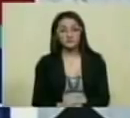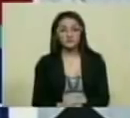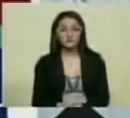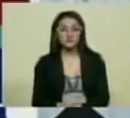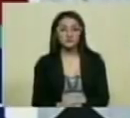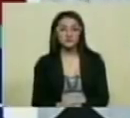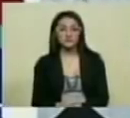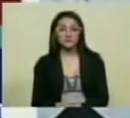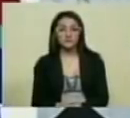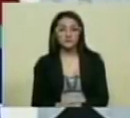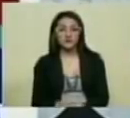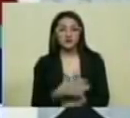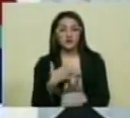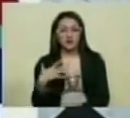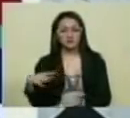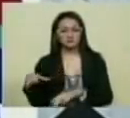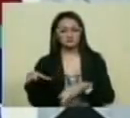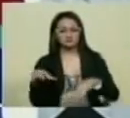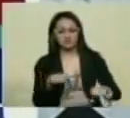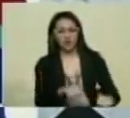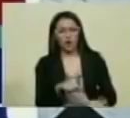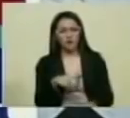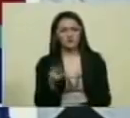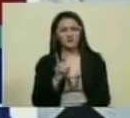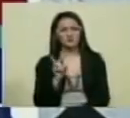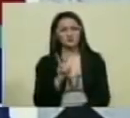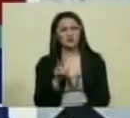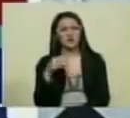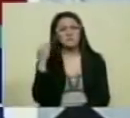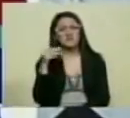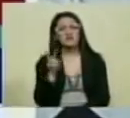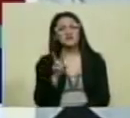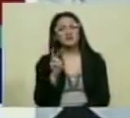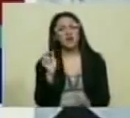que amenaza con invadir nuestra patria. Porque ellos creen que aquí en Venezuela no vive nadie.